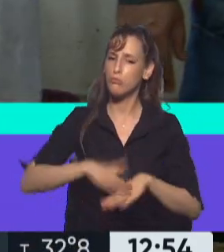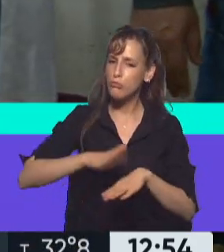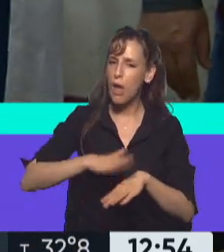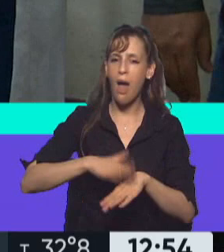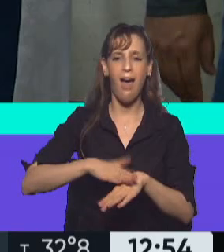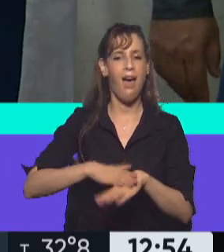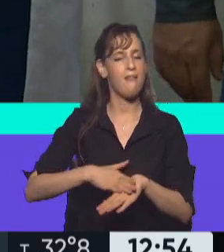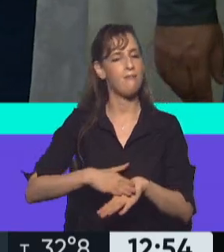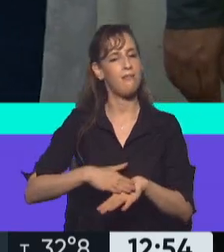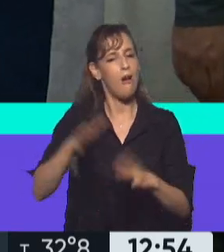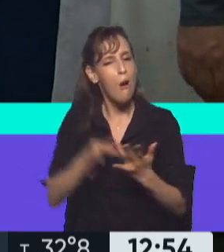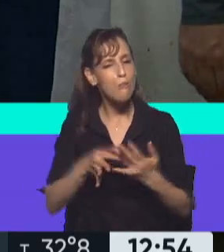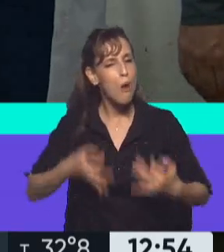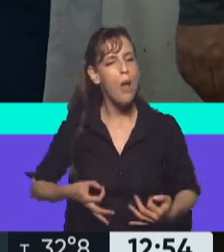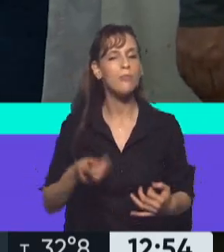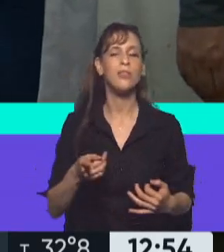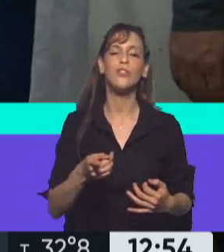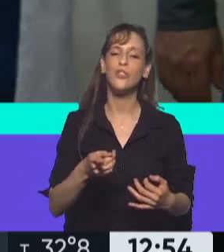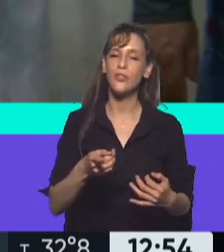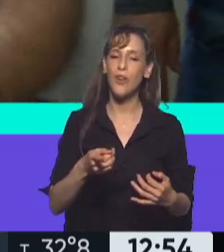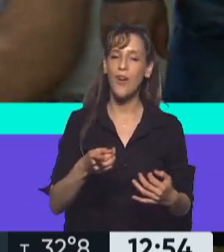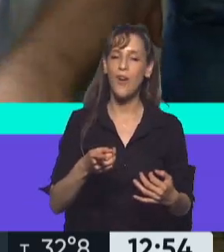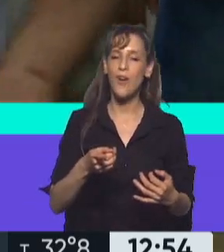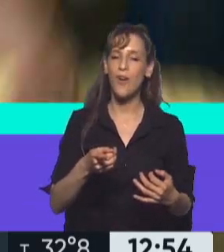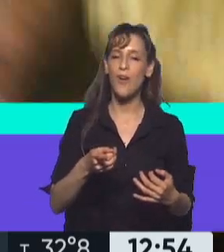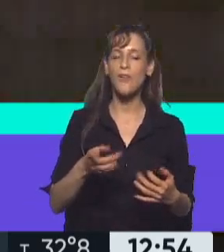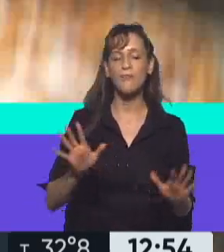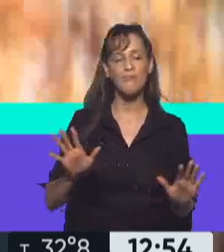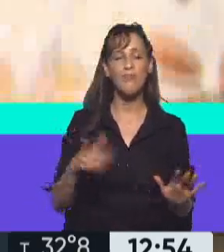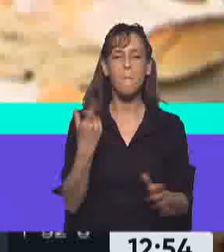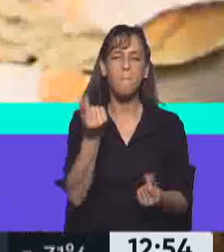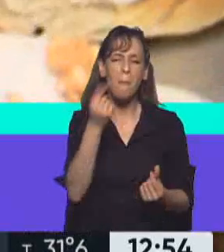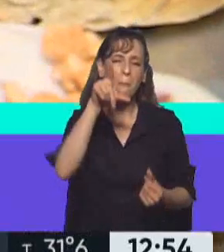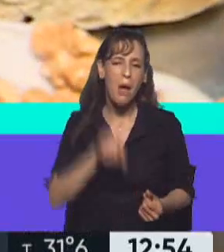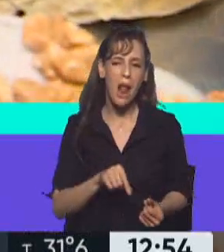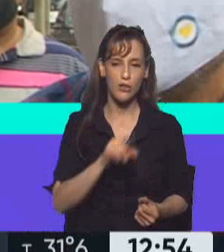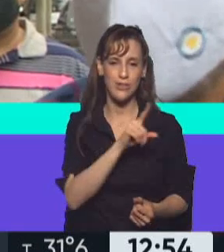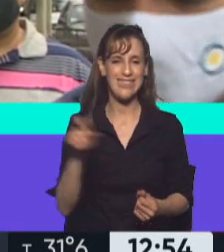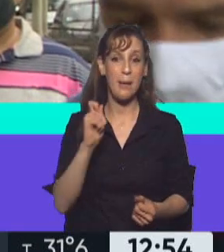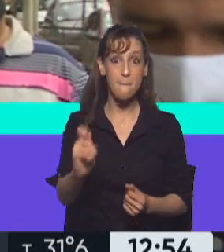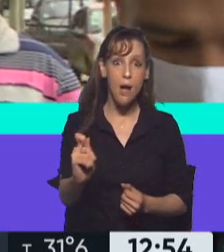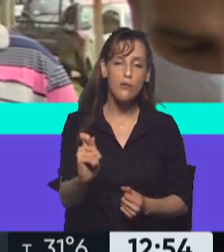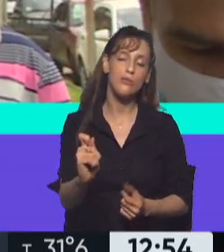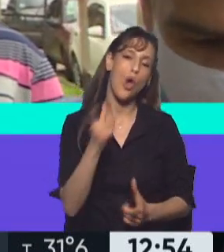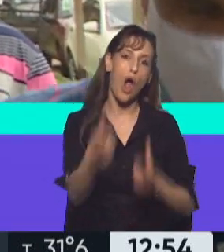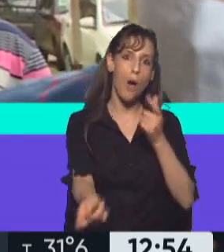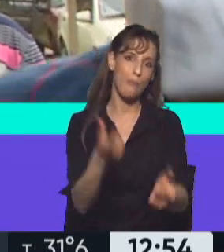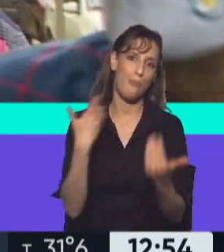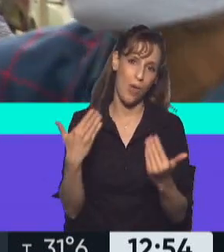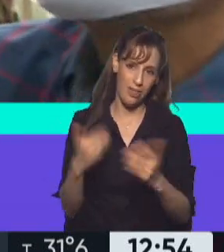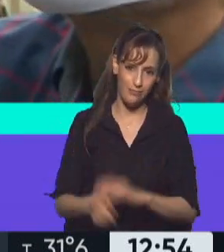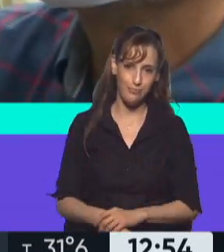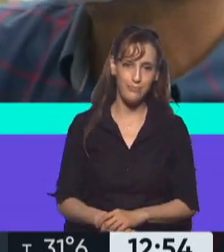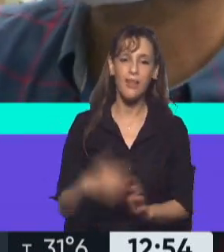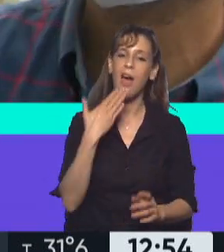pueda tener en su mesa un pan dulce al costo de 100 pesos. No, la verdad, muy contento, agradecerle al